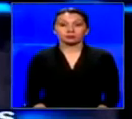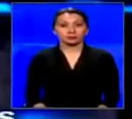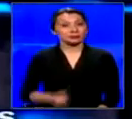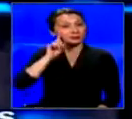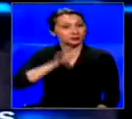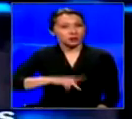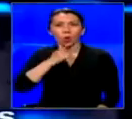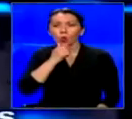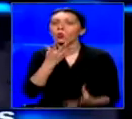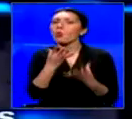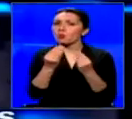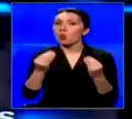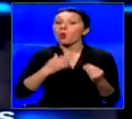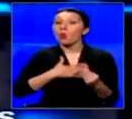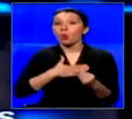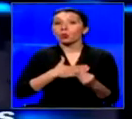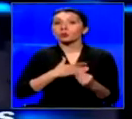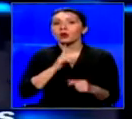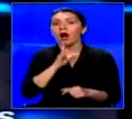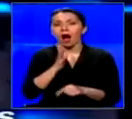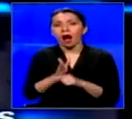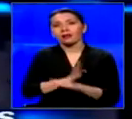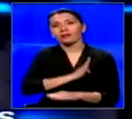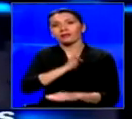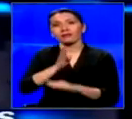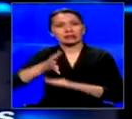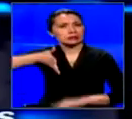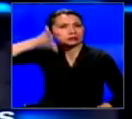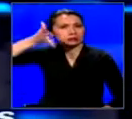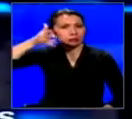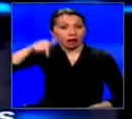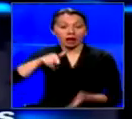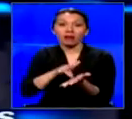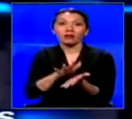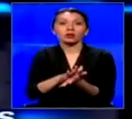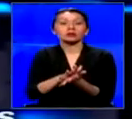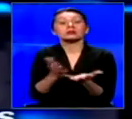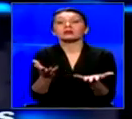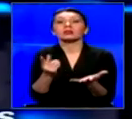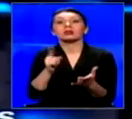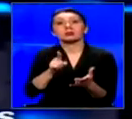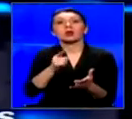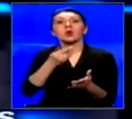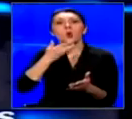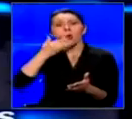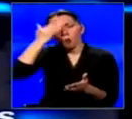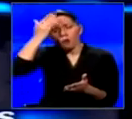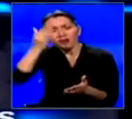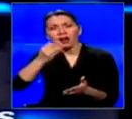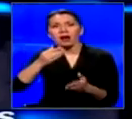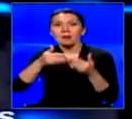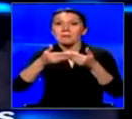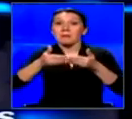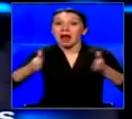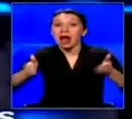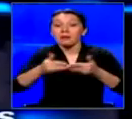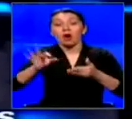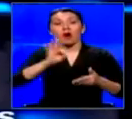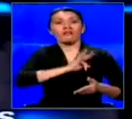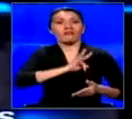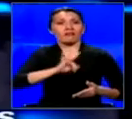Sin duda, a muchos les gustaría tener que asistir a un seminario en estas fechas, sobre todo si es en Cuba, en Panamá, o también puede ser en Francia